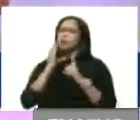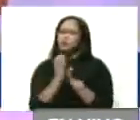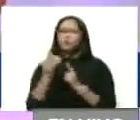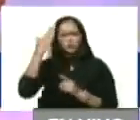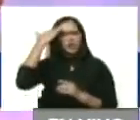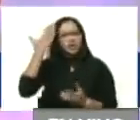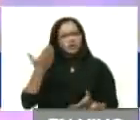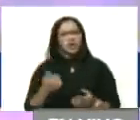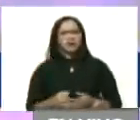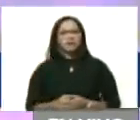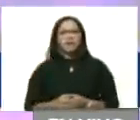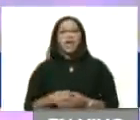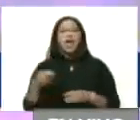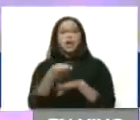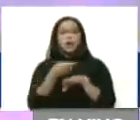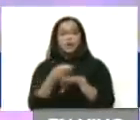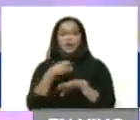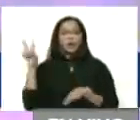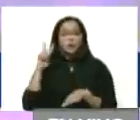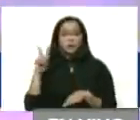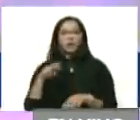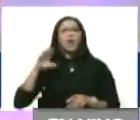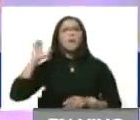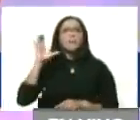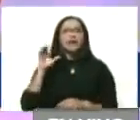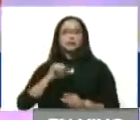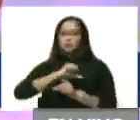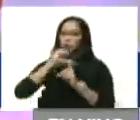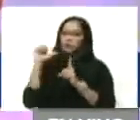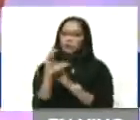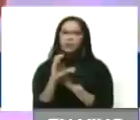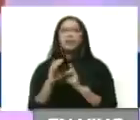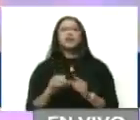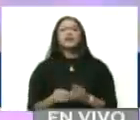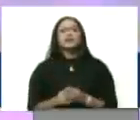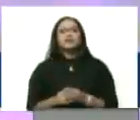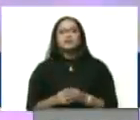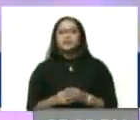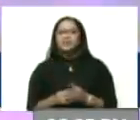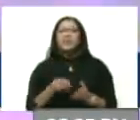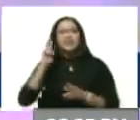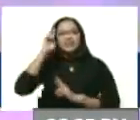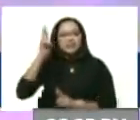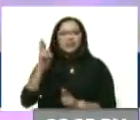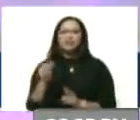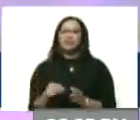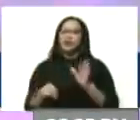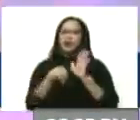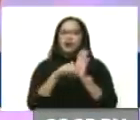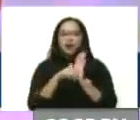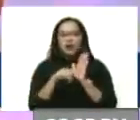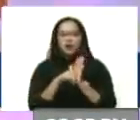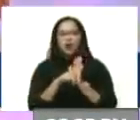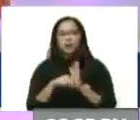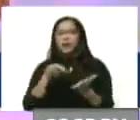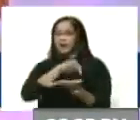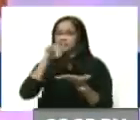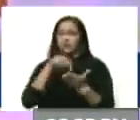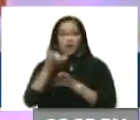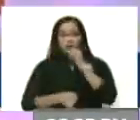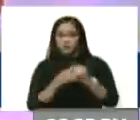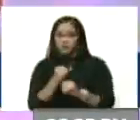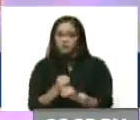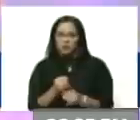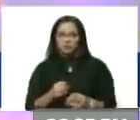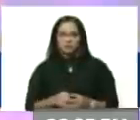saben. El gobierno venezolano es un país con tradición de apego estricto a la normativa tanto nacional como